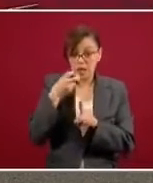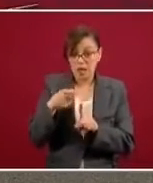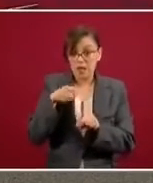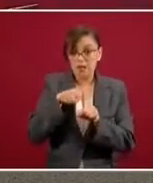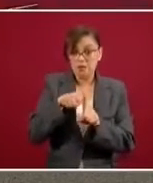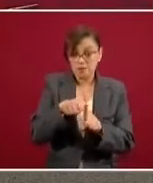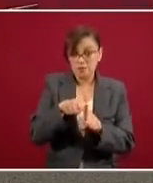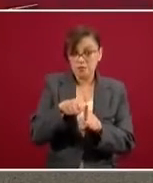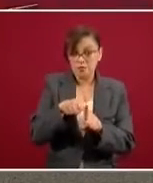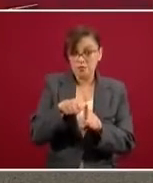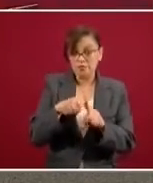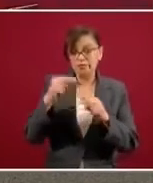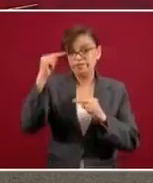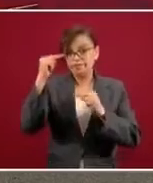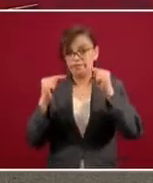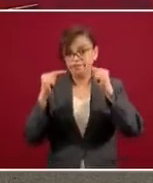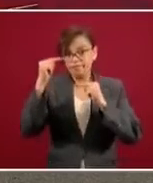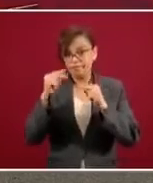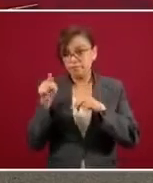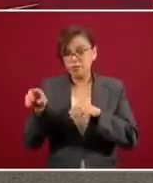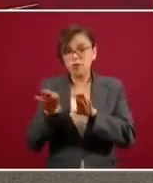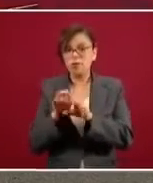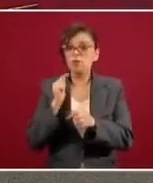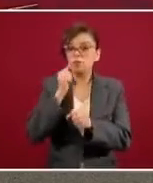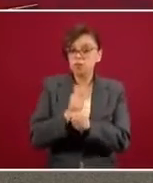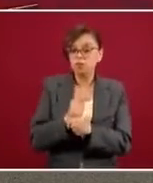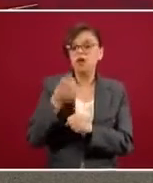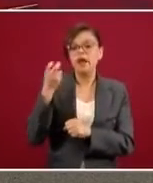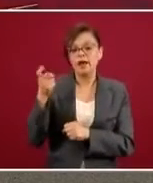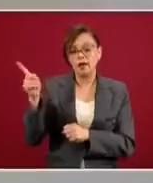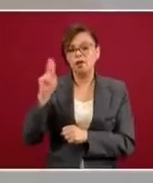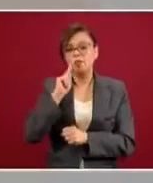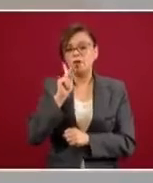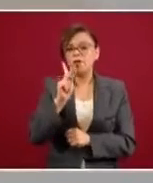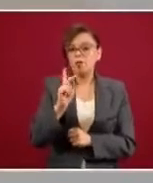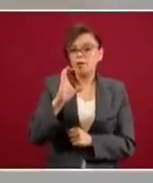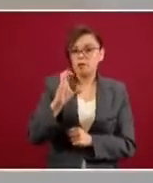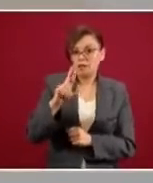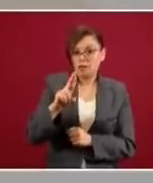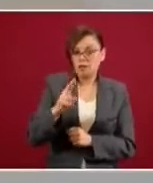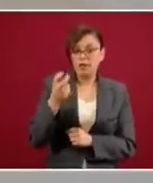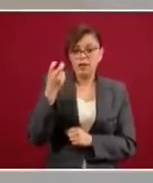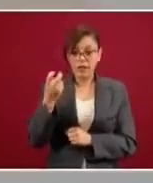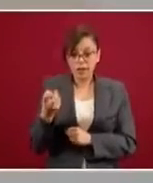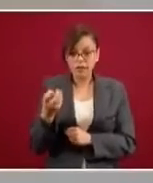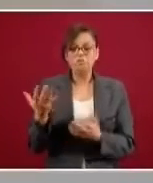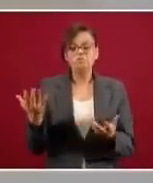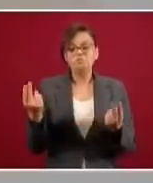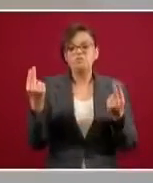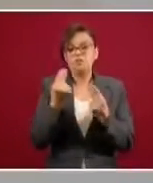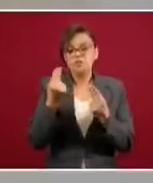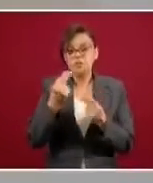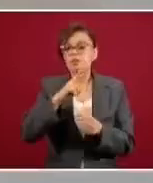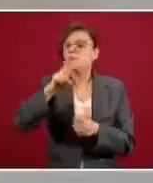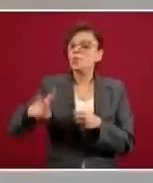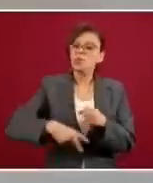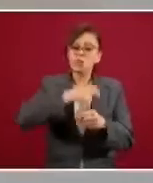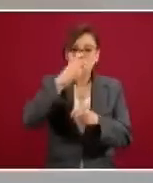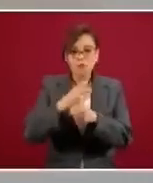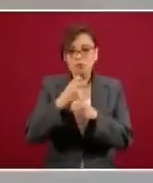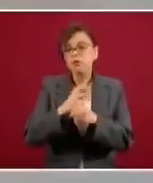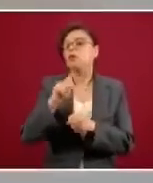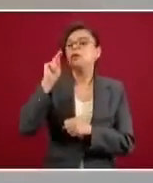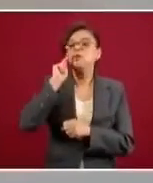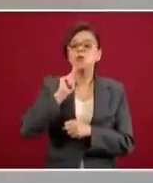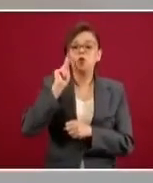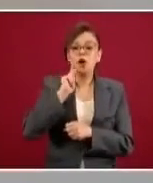los parámetros de la prueba PCR y eso puede llevar a que se necesite hacer una segunda prueba antes